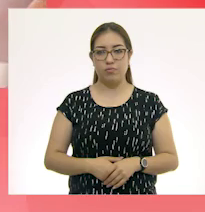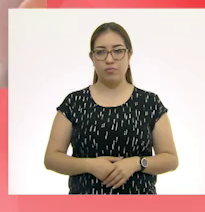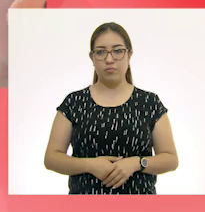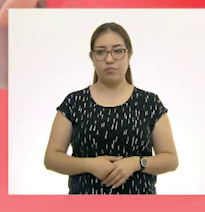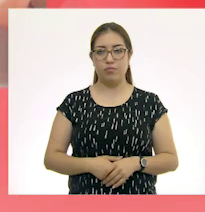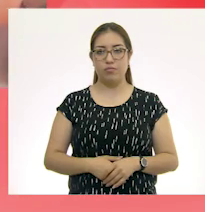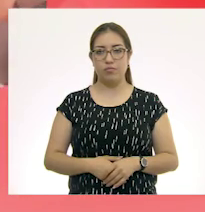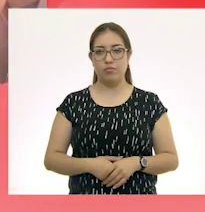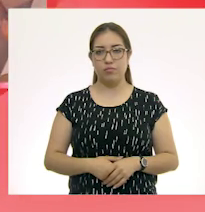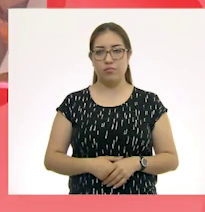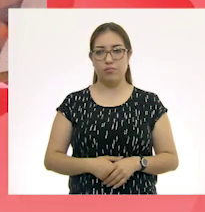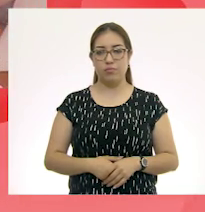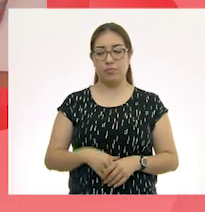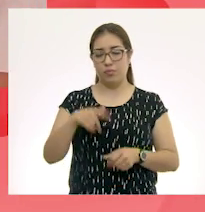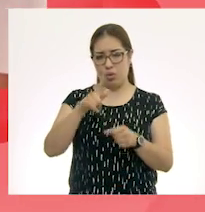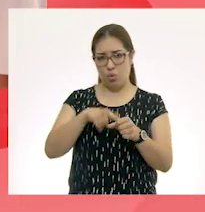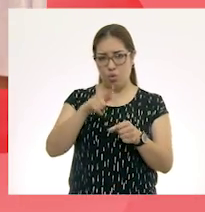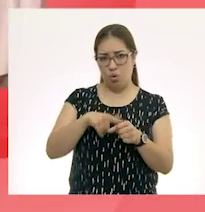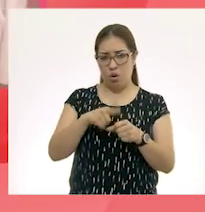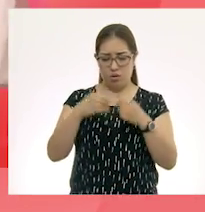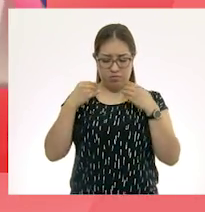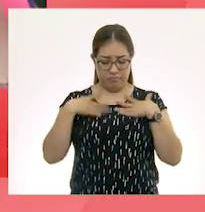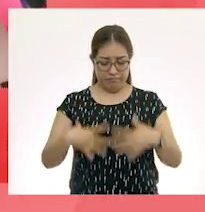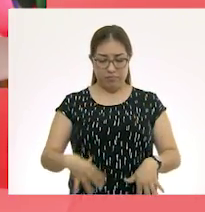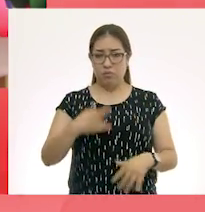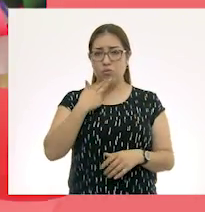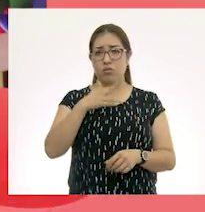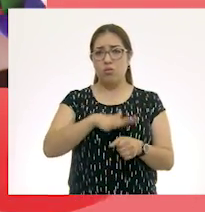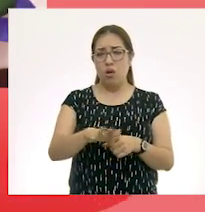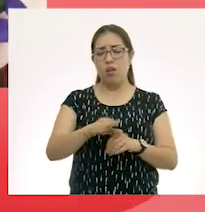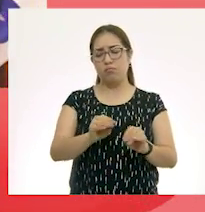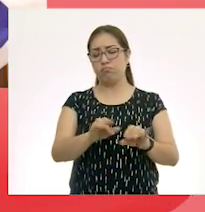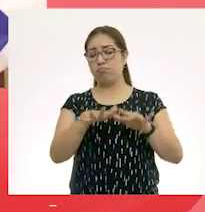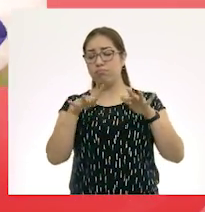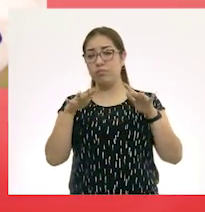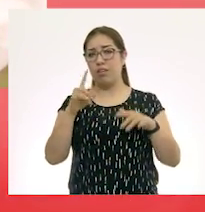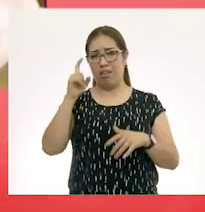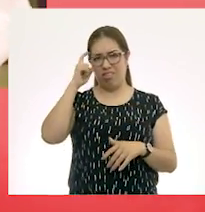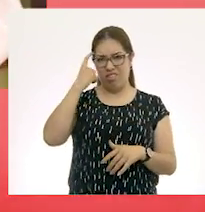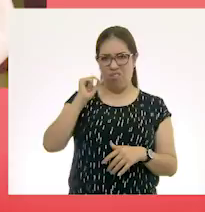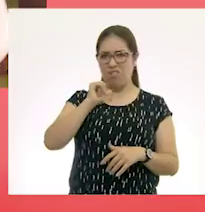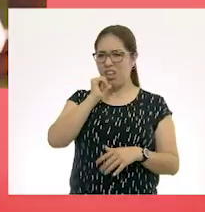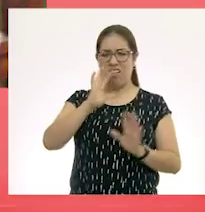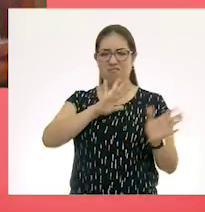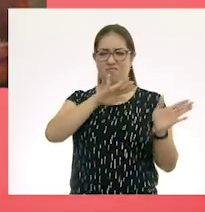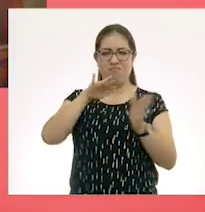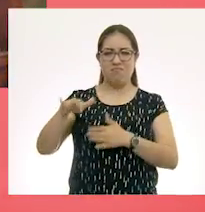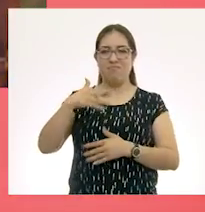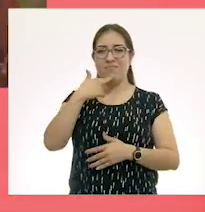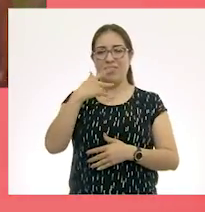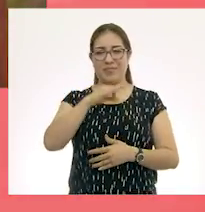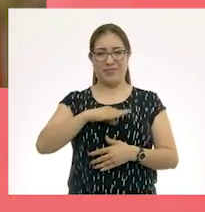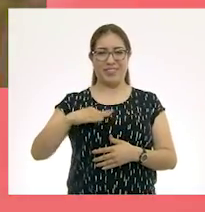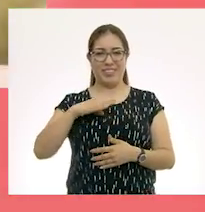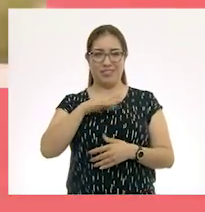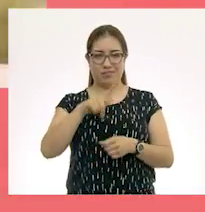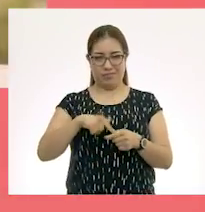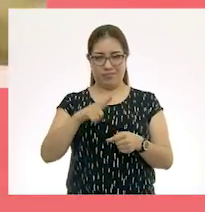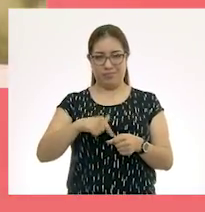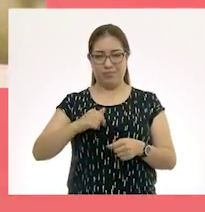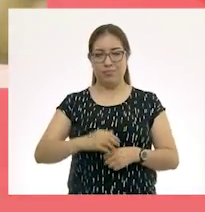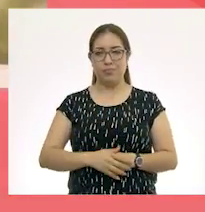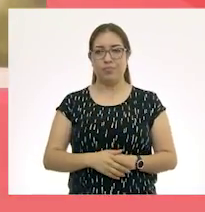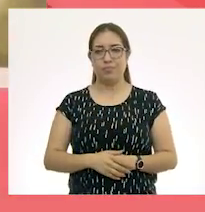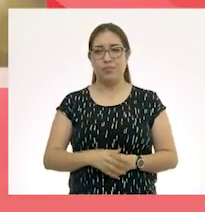que nu ya color, shin zata, nu yo más neki bui tere hingi kakwe y